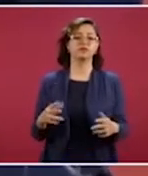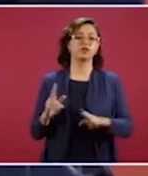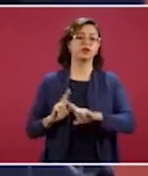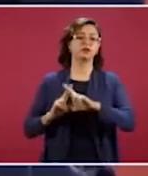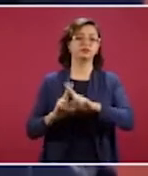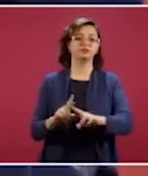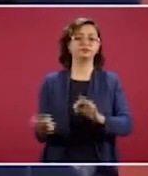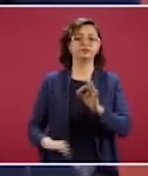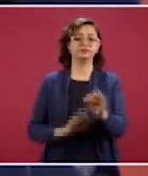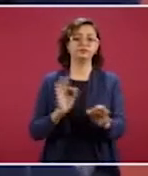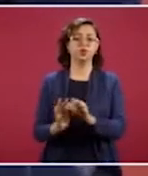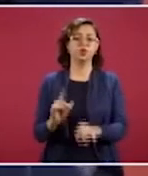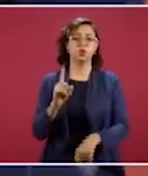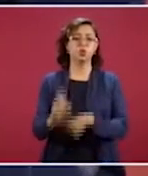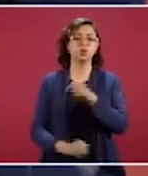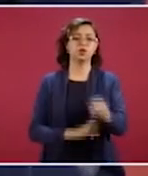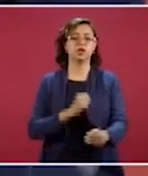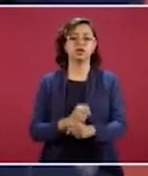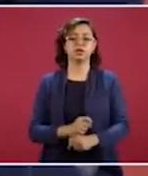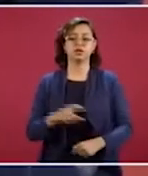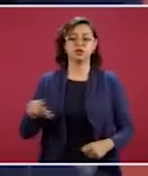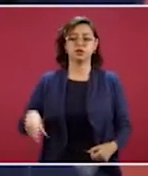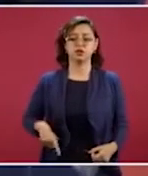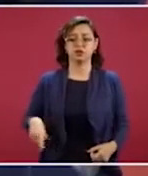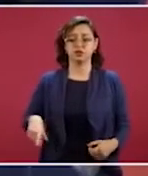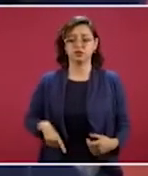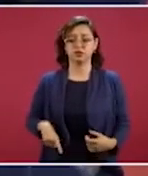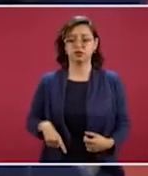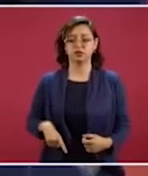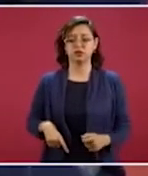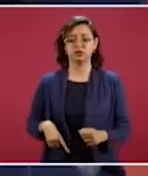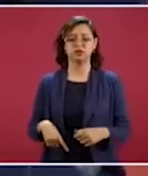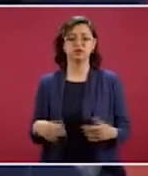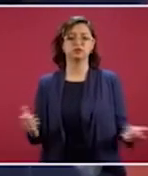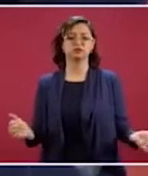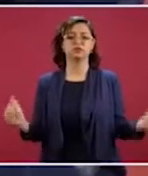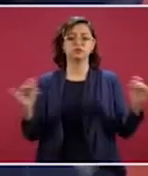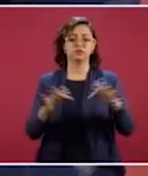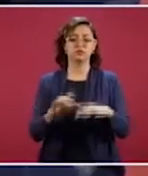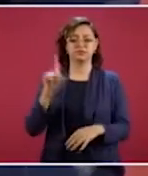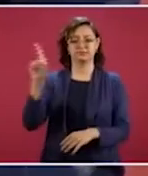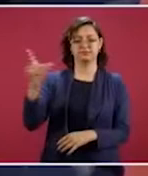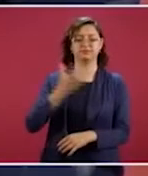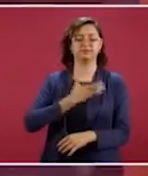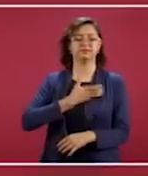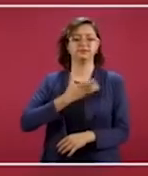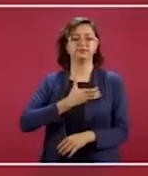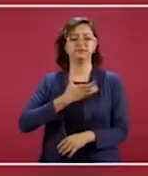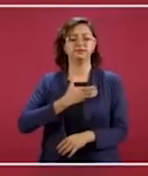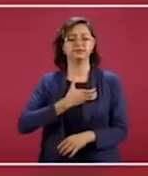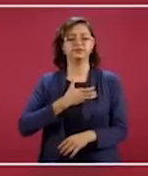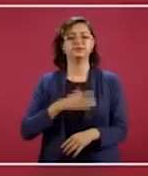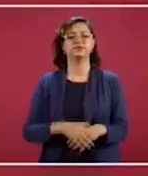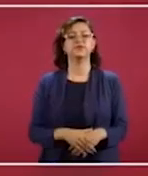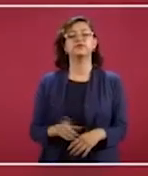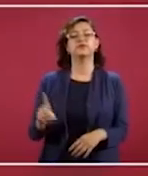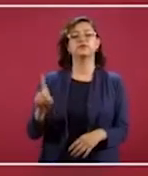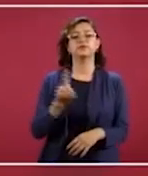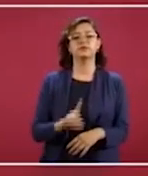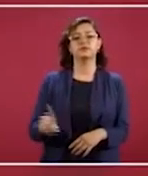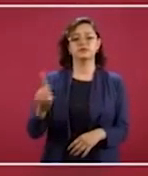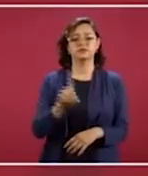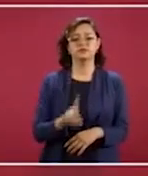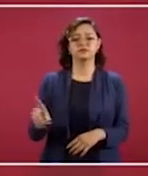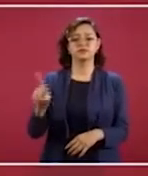gobierno vamos a congregarnos en el zócalo el domingo